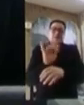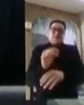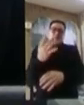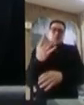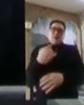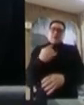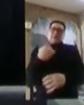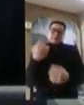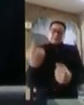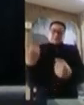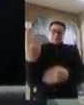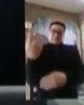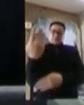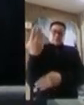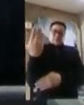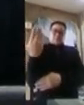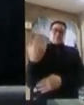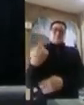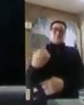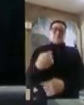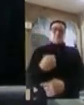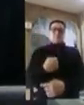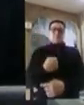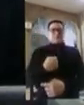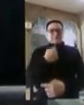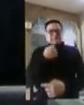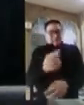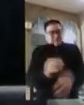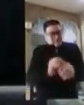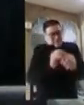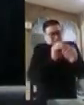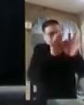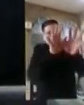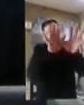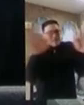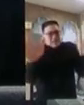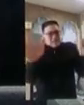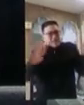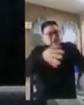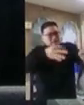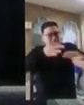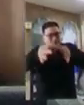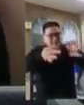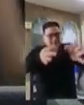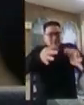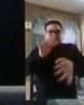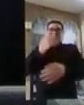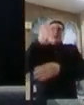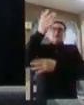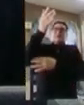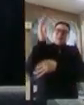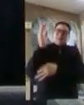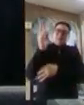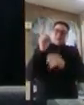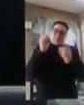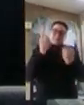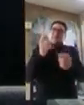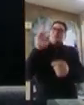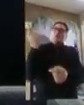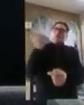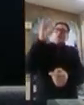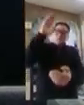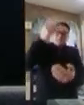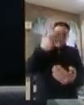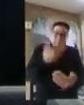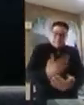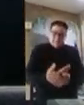claramente, que Dios ha dado a su Hijo unigénito para que todo aquel, sin distinción